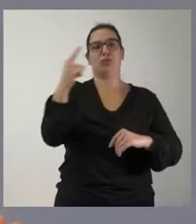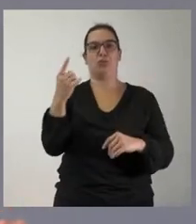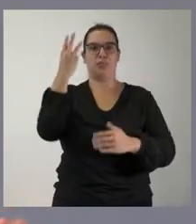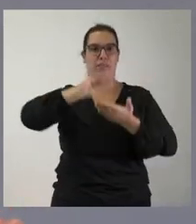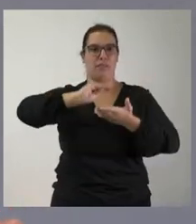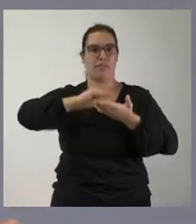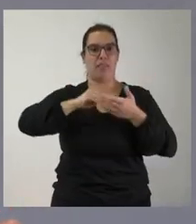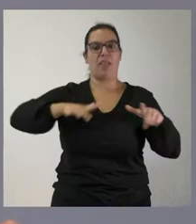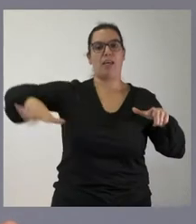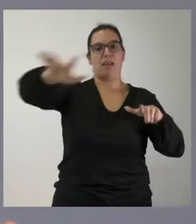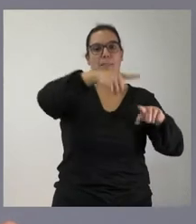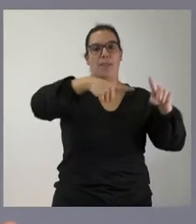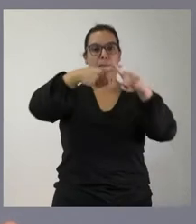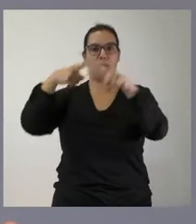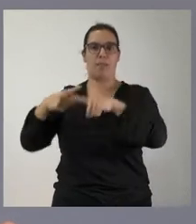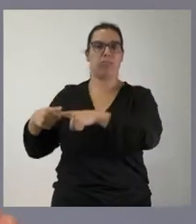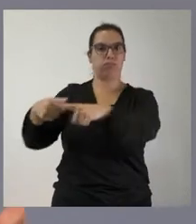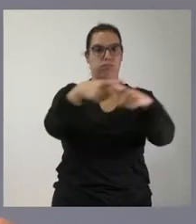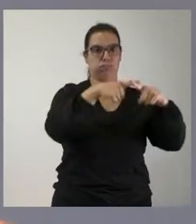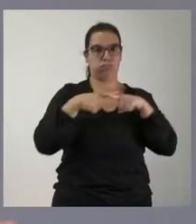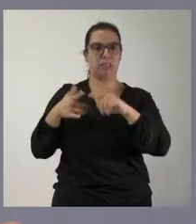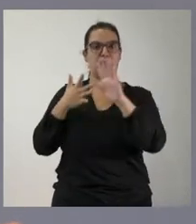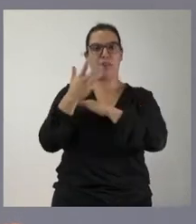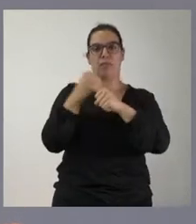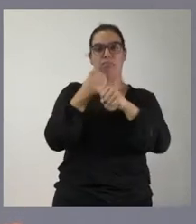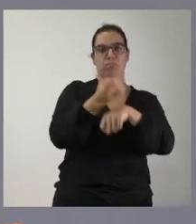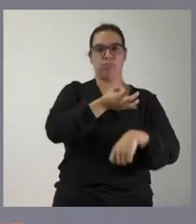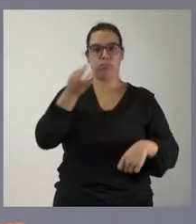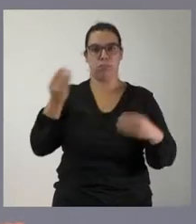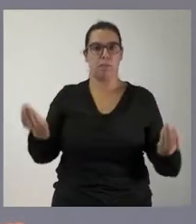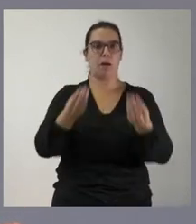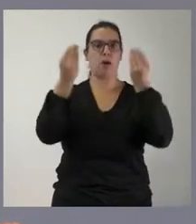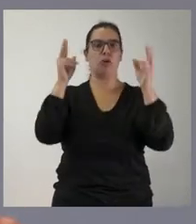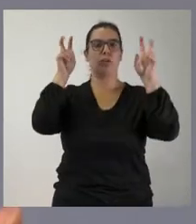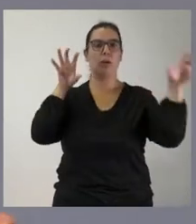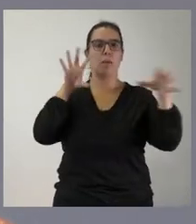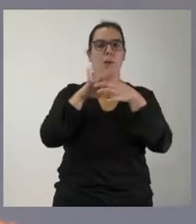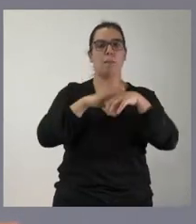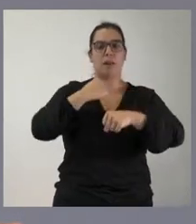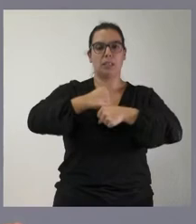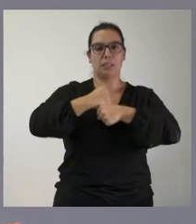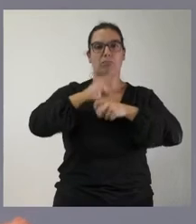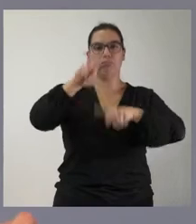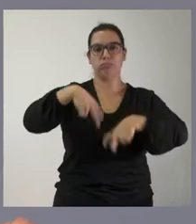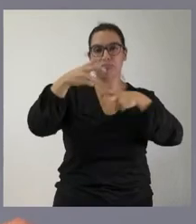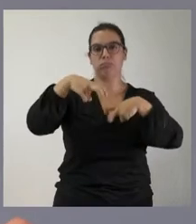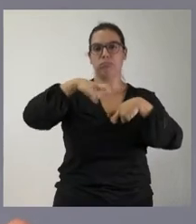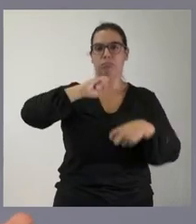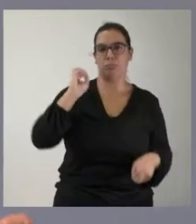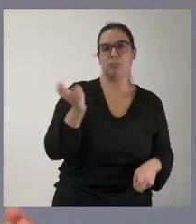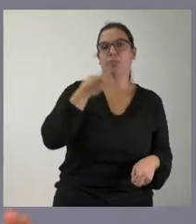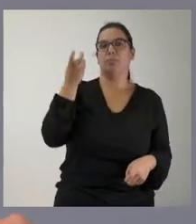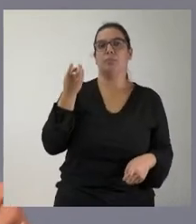la superficie media de estas parcelas lo que nos permite ser más eficaces en todo lo que tiene que ver con las labores agrarias y por tanto